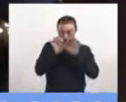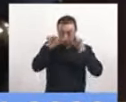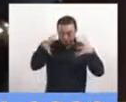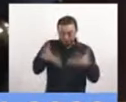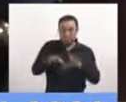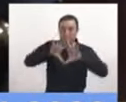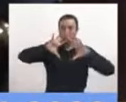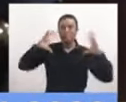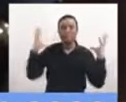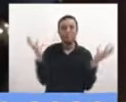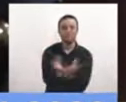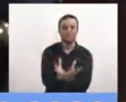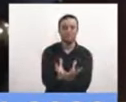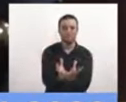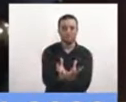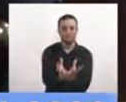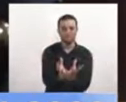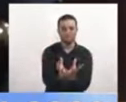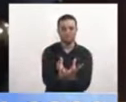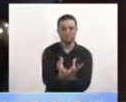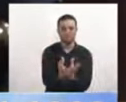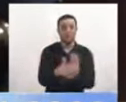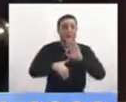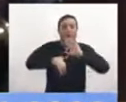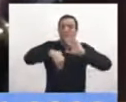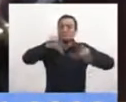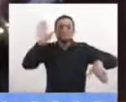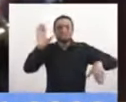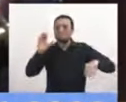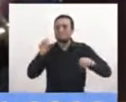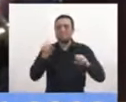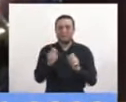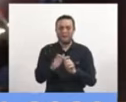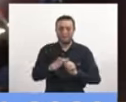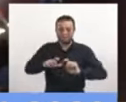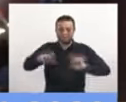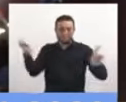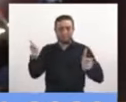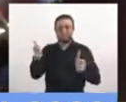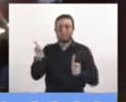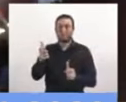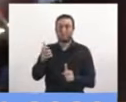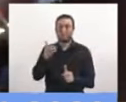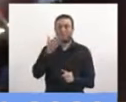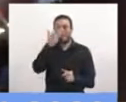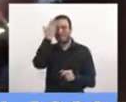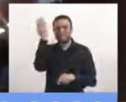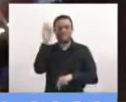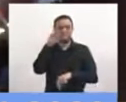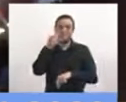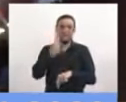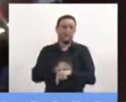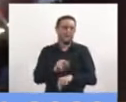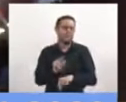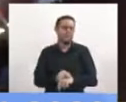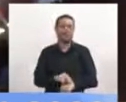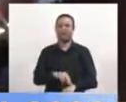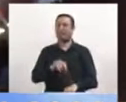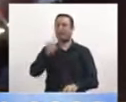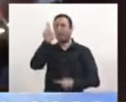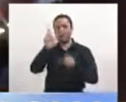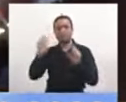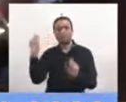del planeta, y las mayores concentraciones de enfermedad y mortandad es en las grandes ciudades. Ahora, por